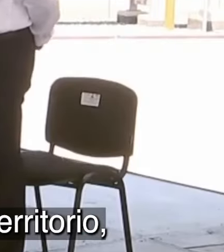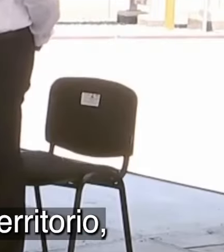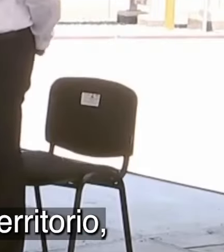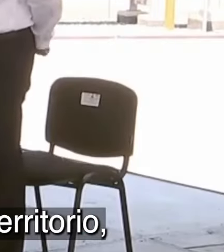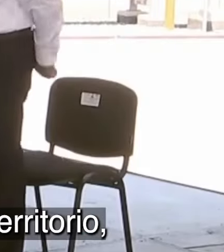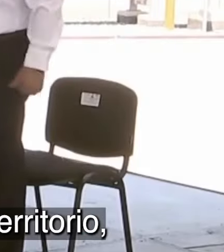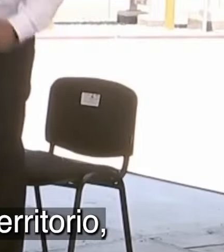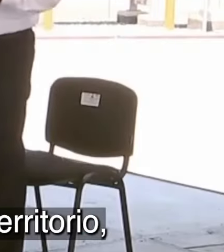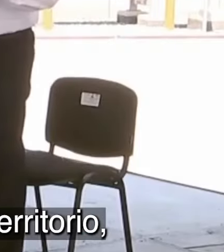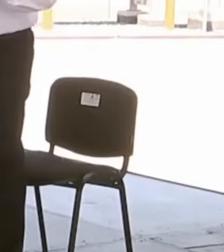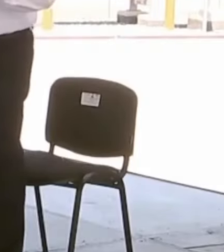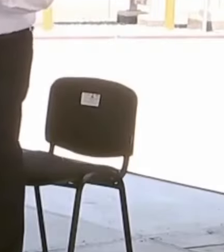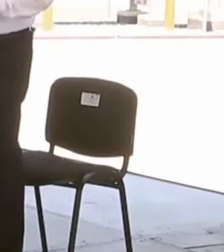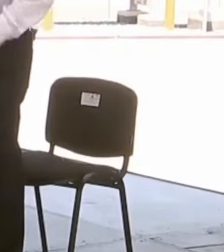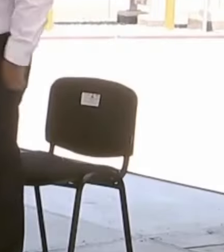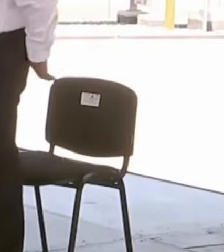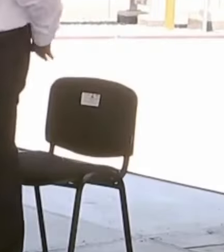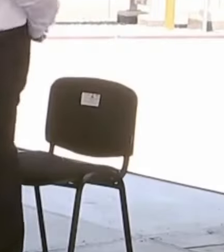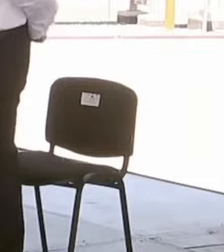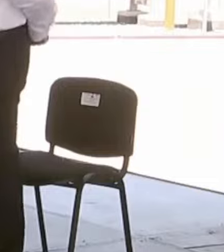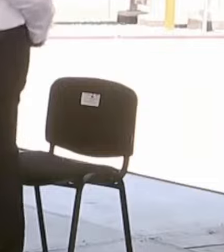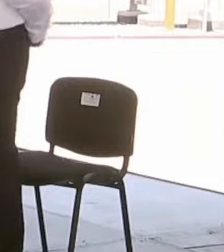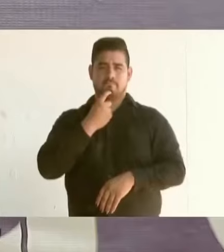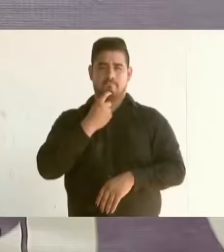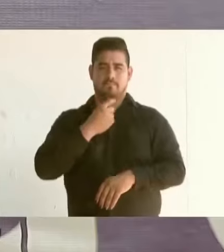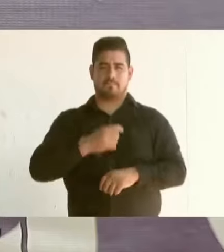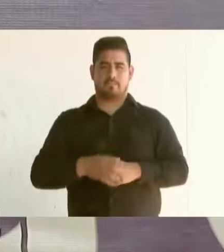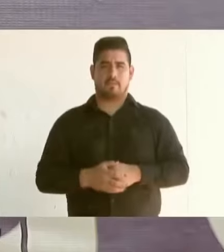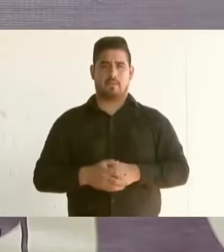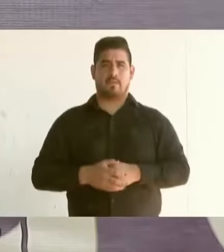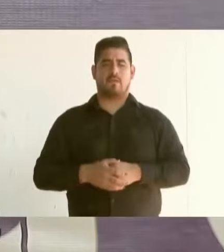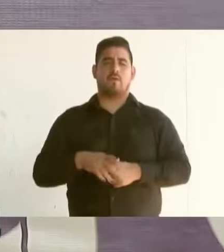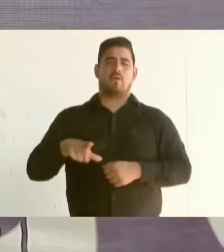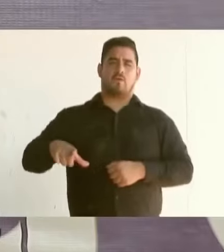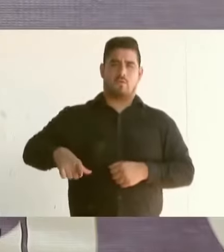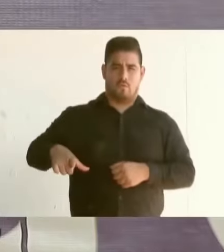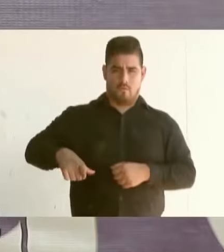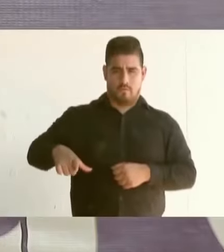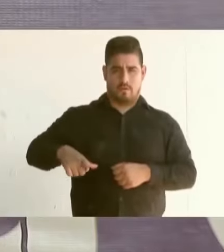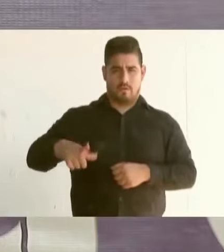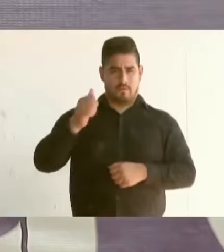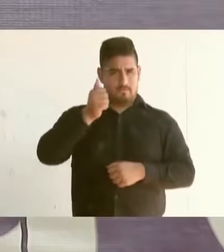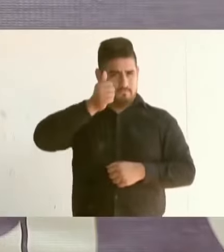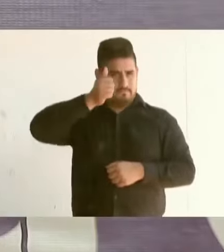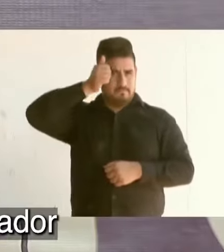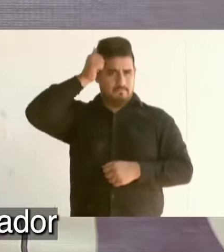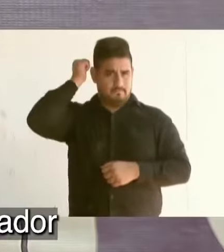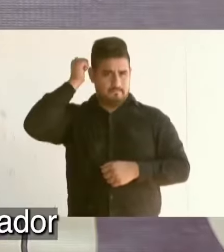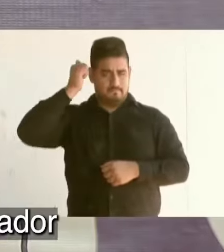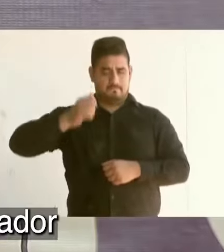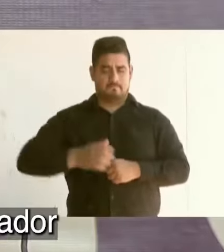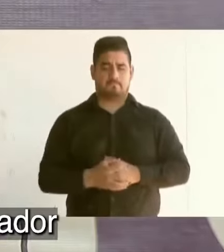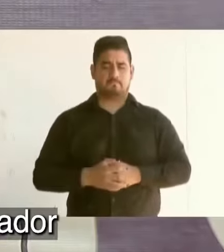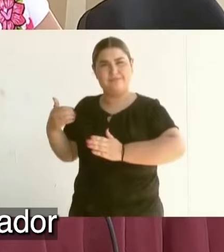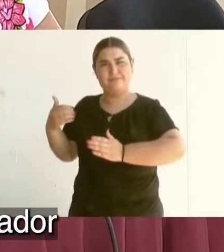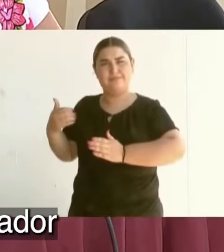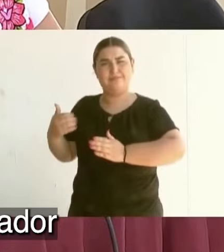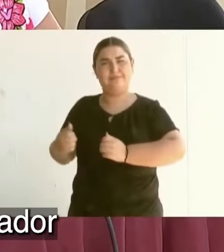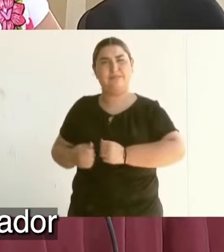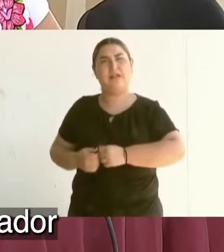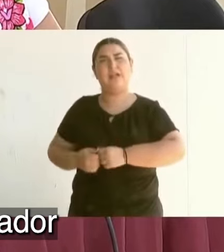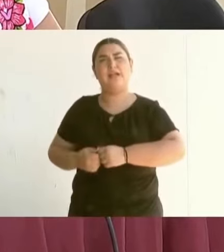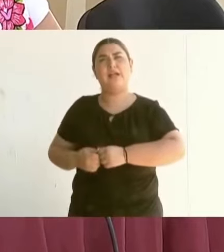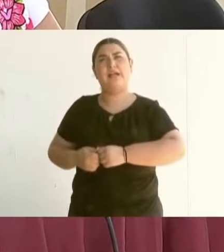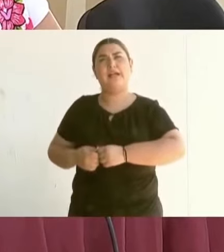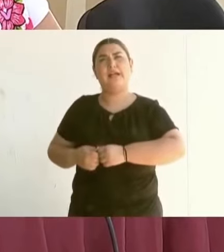transición histórica desde territorio, el fin de semana pasado la virtual presidenta electa de México, Claudia Sheinbaum, y el presidente Andrés Manuel